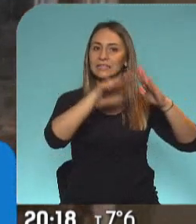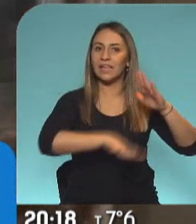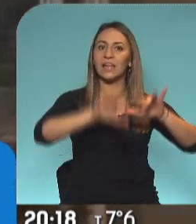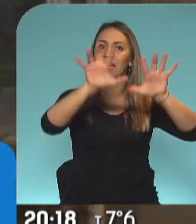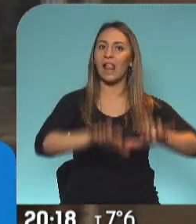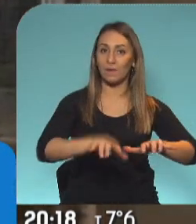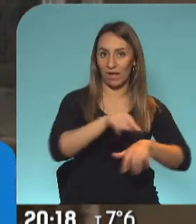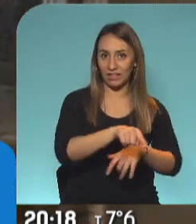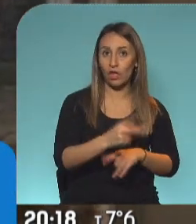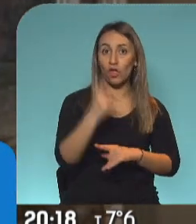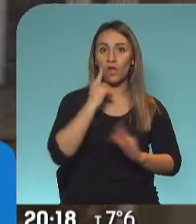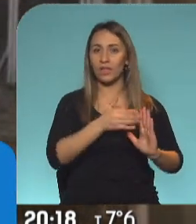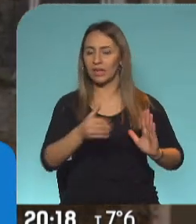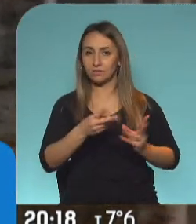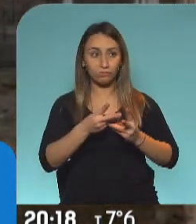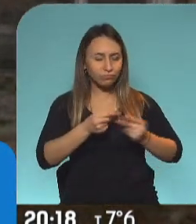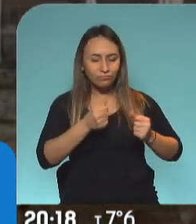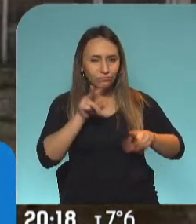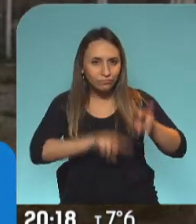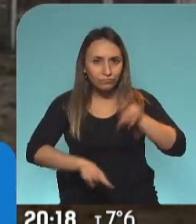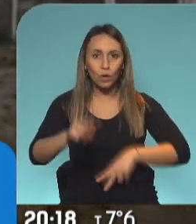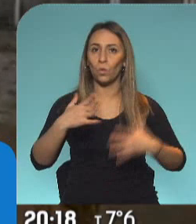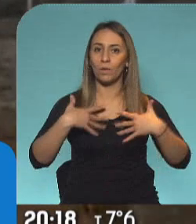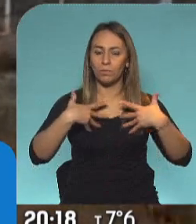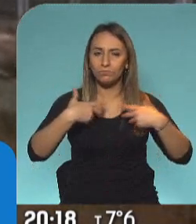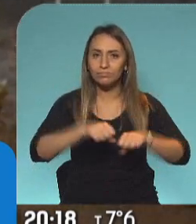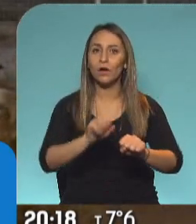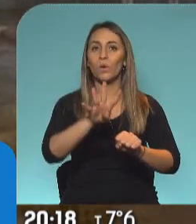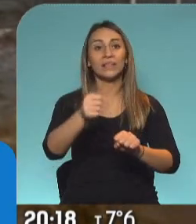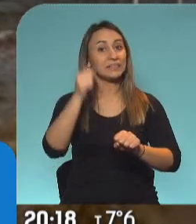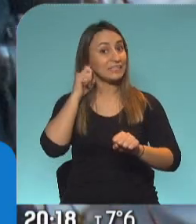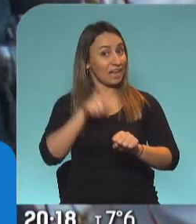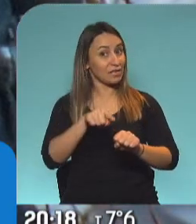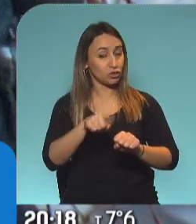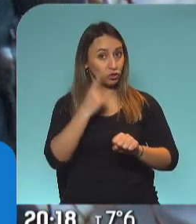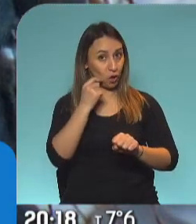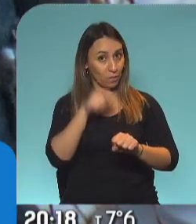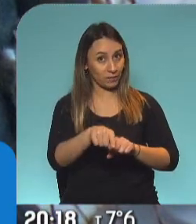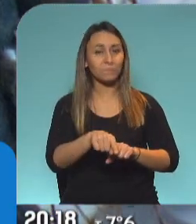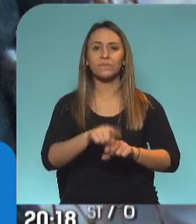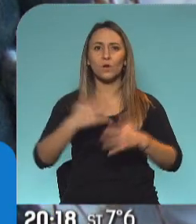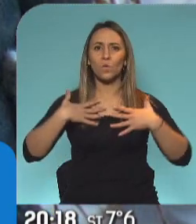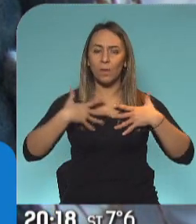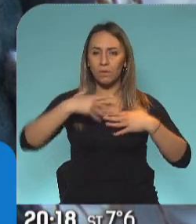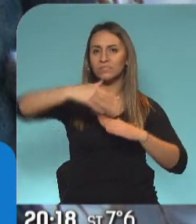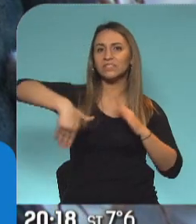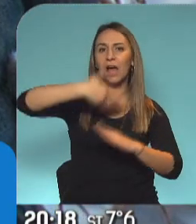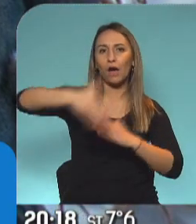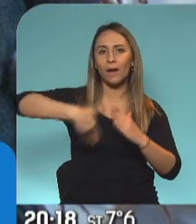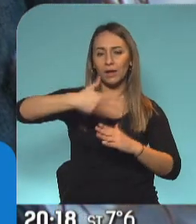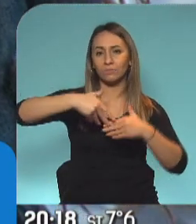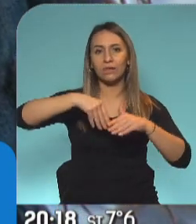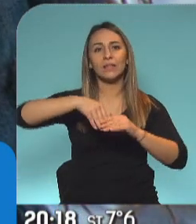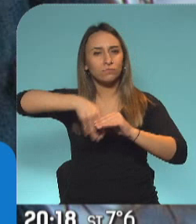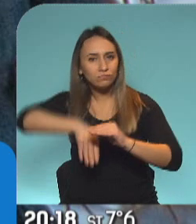2 días desaparecido. El cuerpo del empresario de 46 años fue encontrado envuelto en una sábana y enterrado